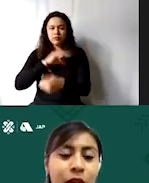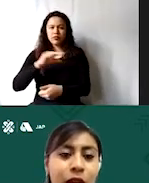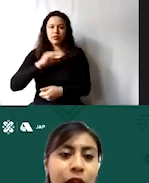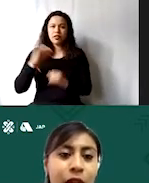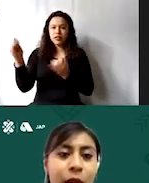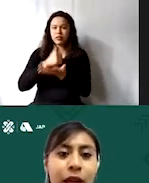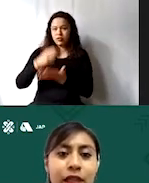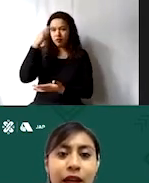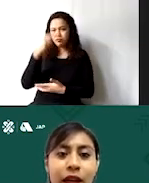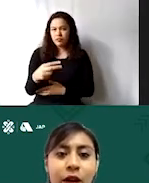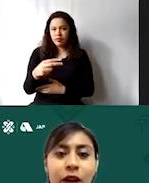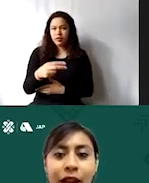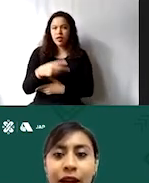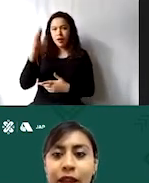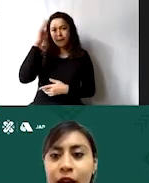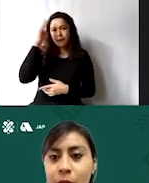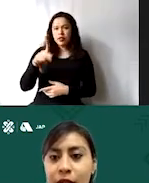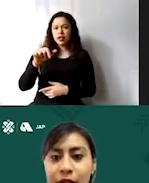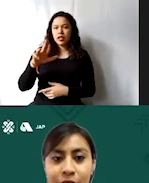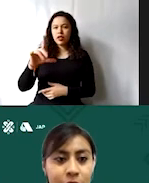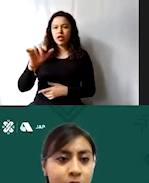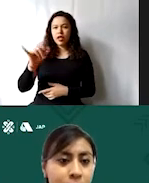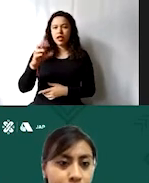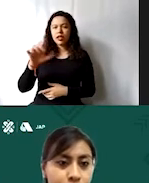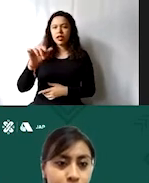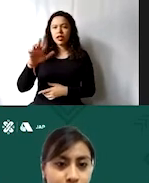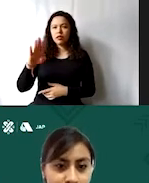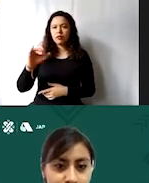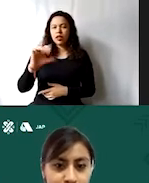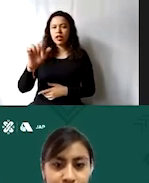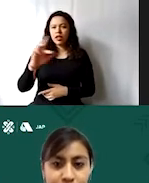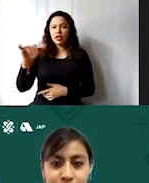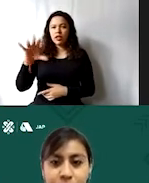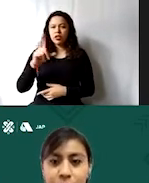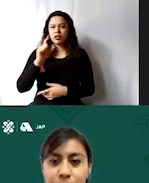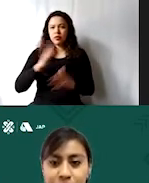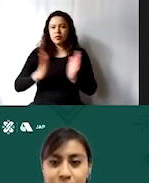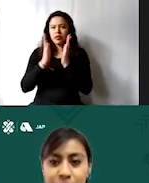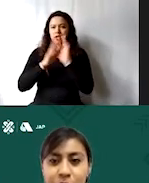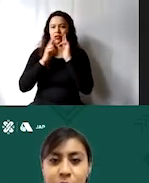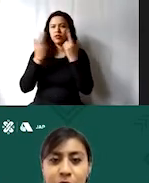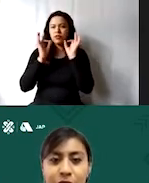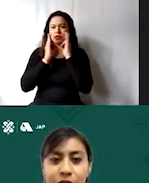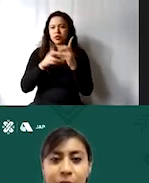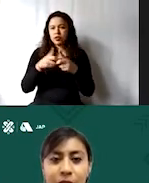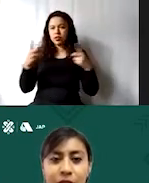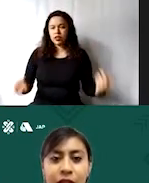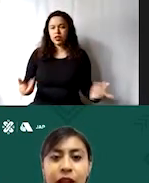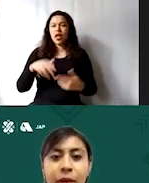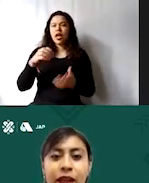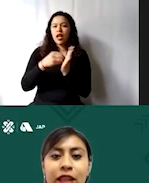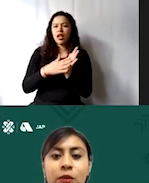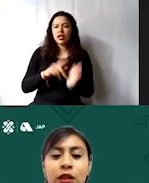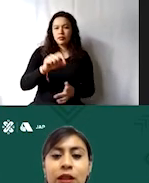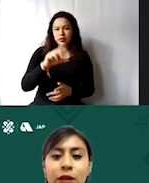de México, la maestra Carol Alejandra Arámbula Carrillo, por su participación en la sesión de Formación y Desarrollo, Agenda